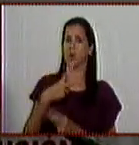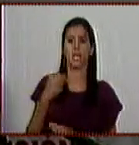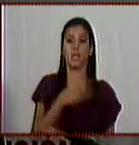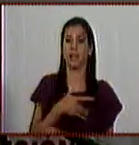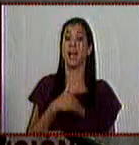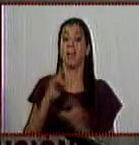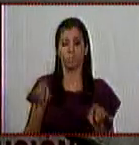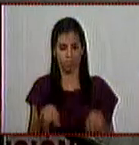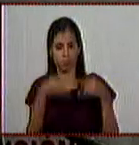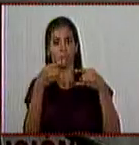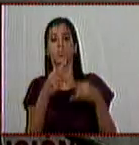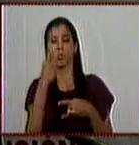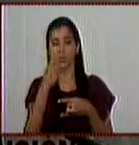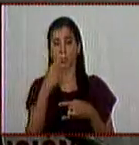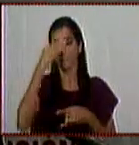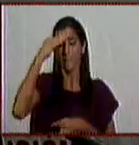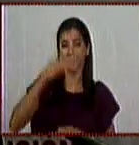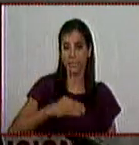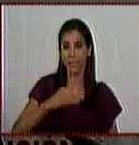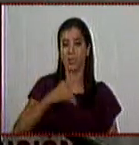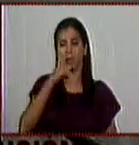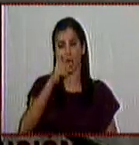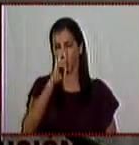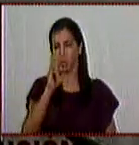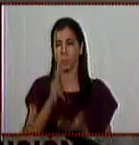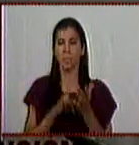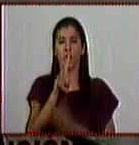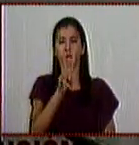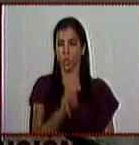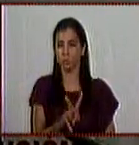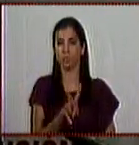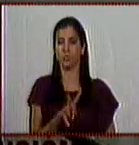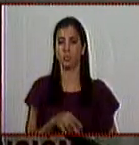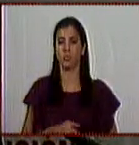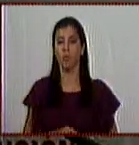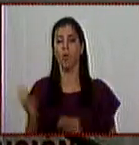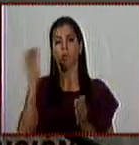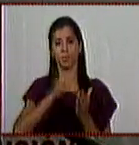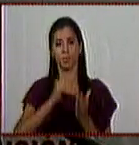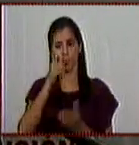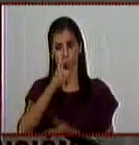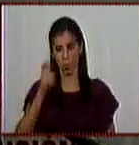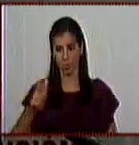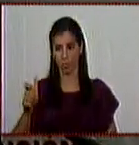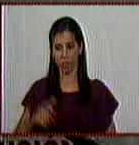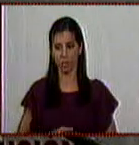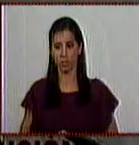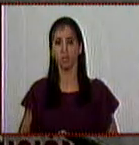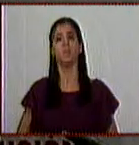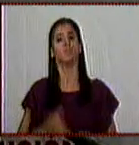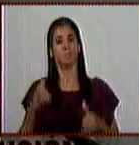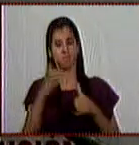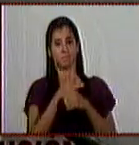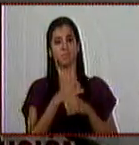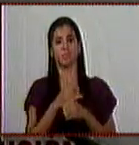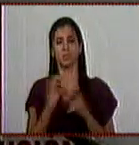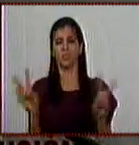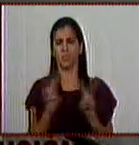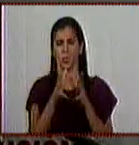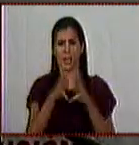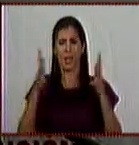confrontación política militar popular del 2002 que una vez más el pueblo venezolano logró coronar con una gran